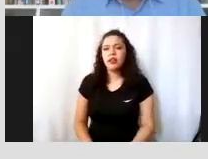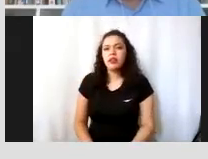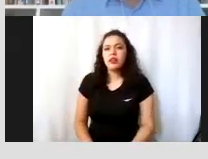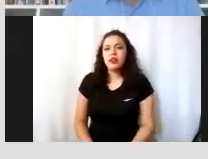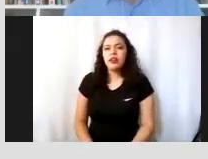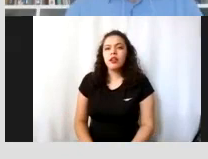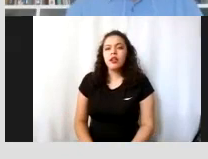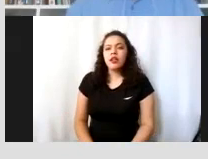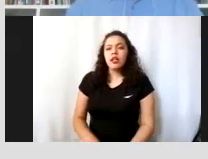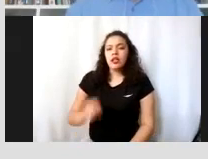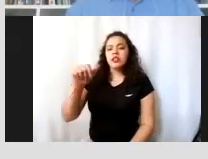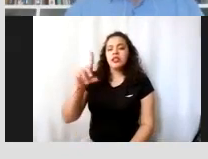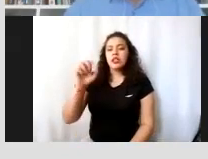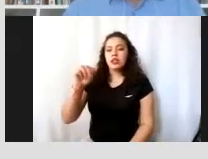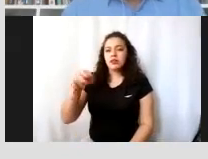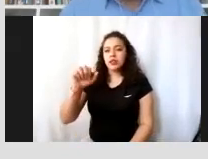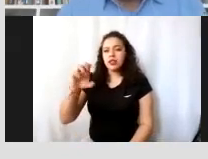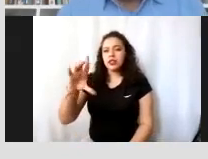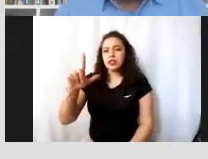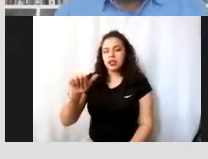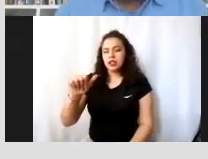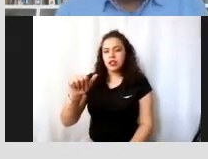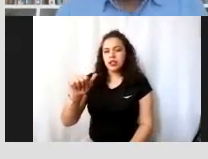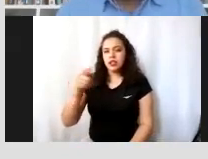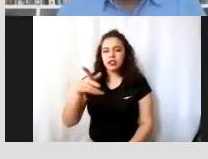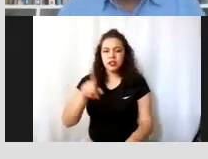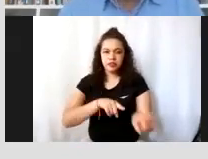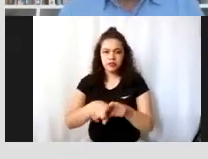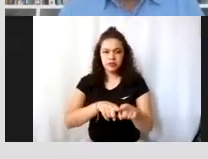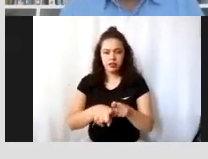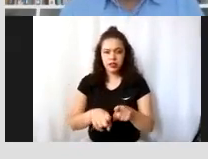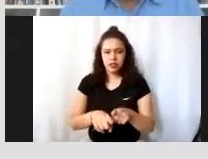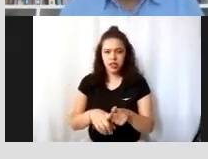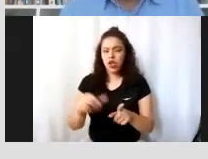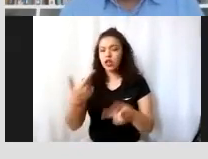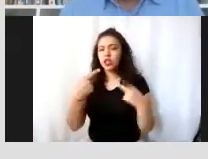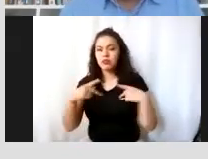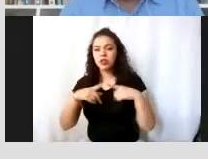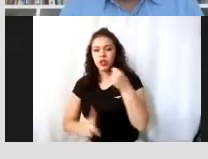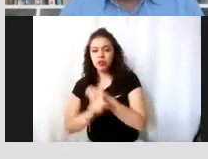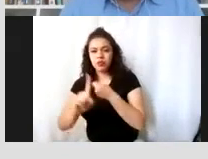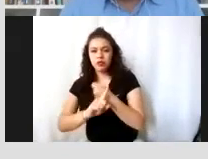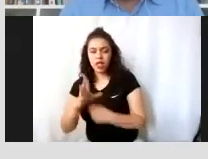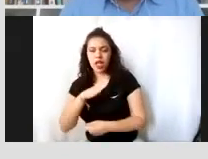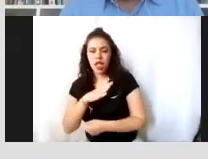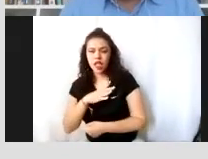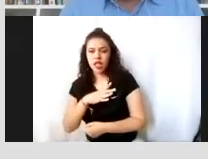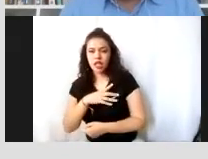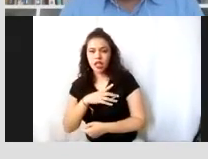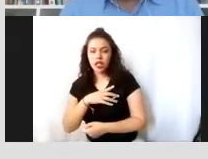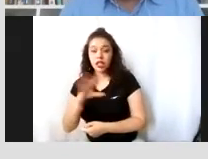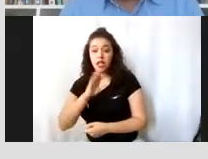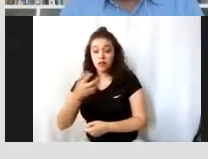Sandra Maricela, es tu hermana, ¿verdad? ¿Alguien más con este problema? Para ver si es de parte de nosotros